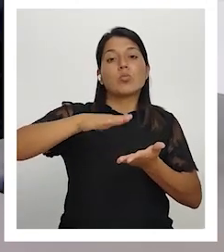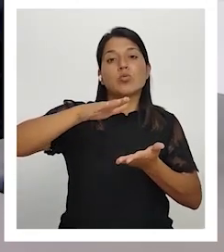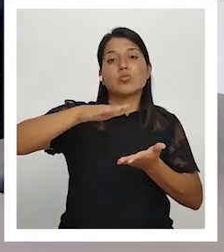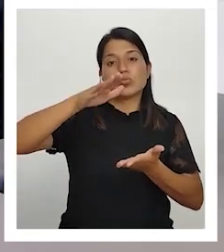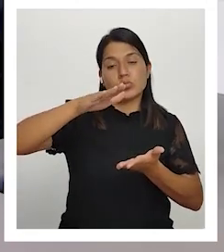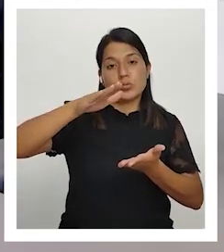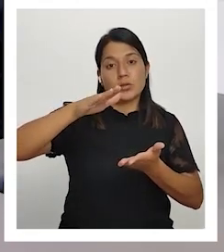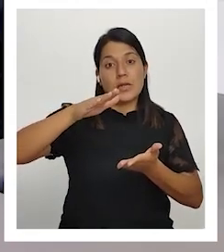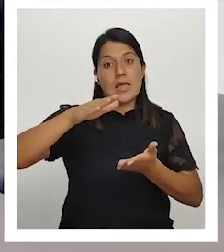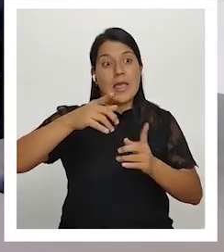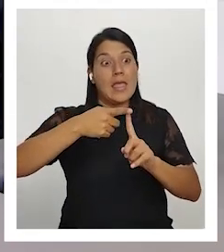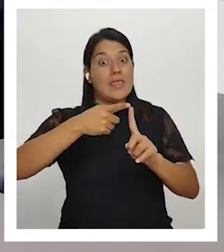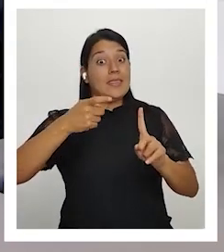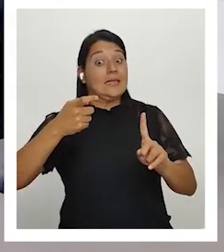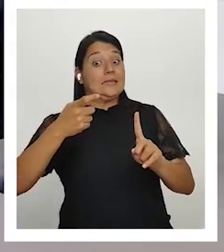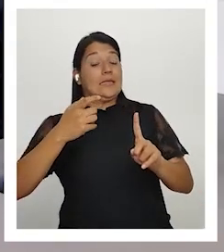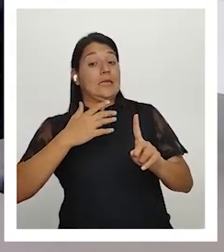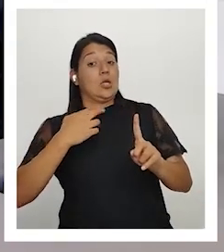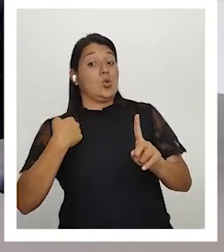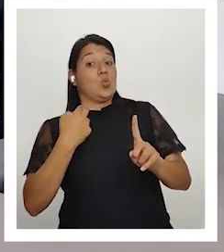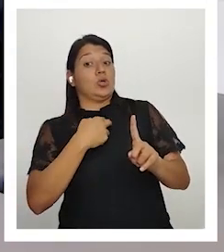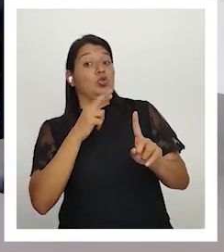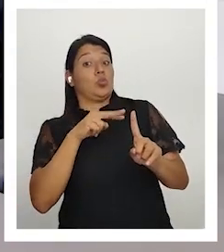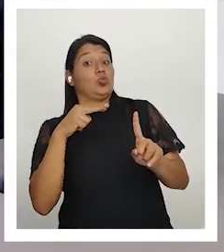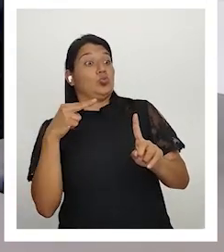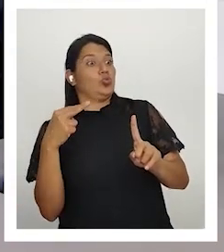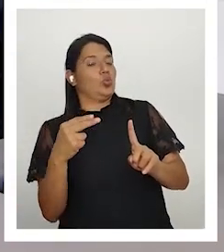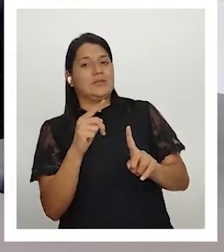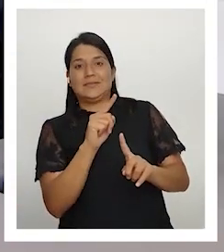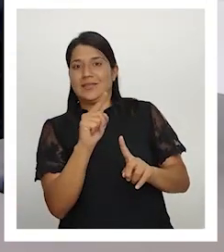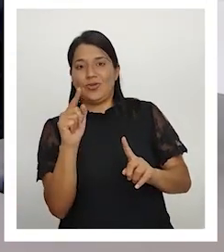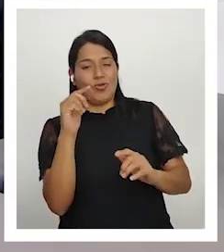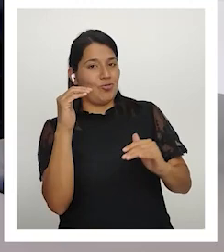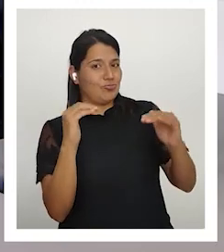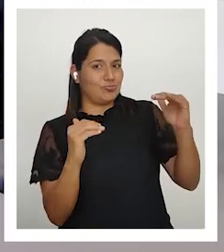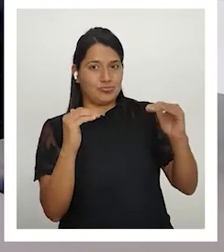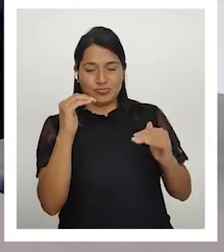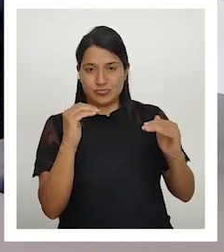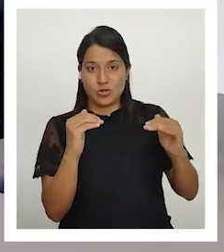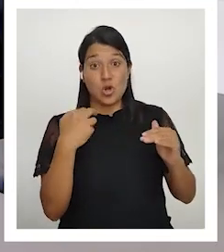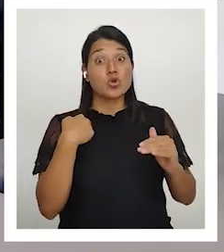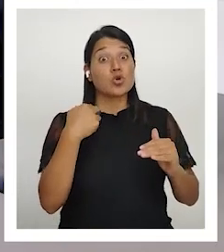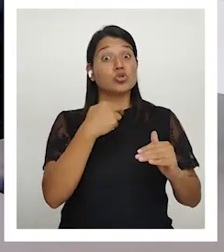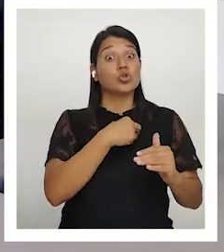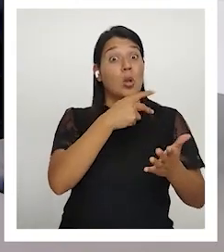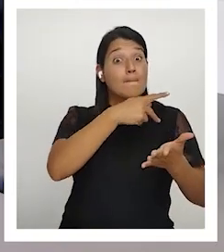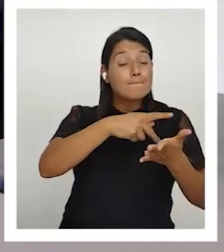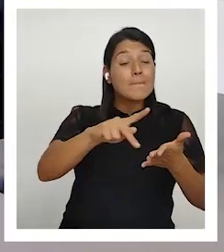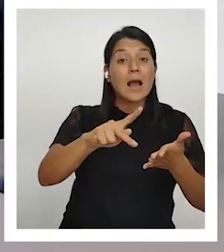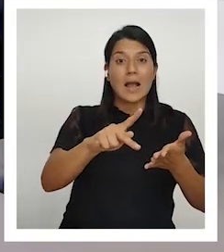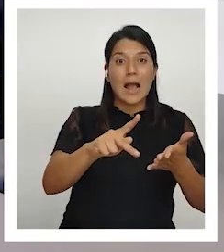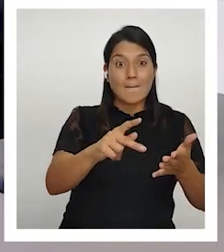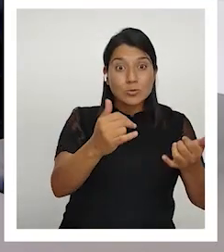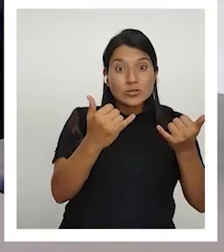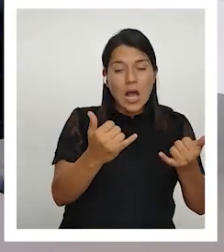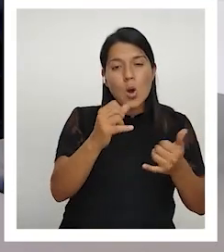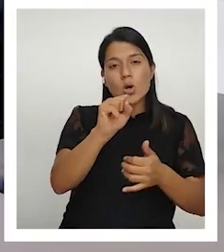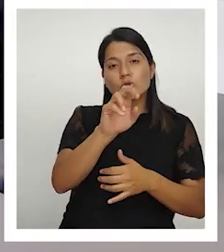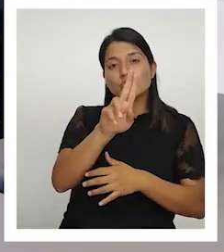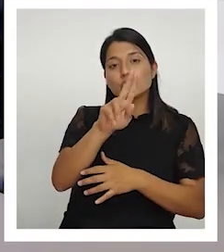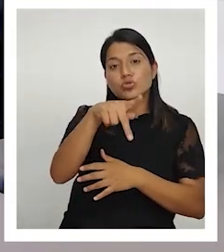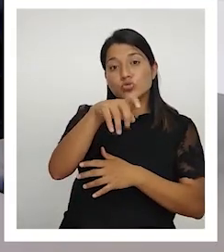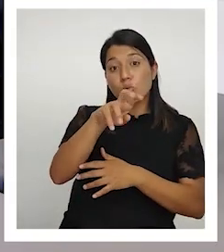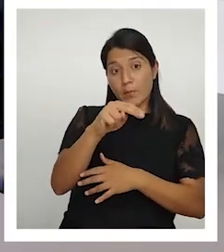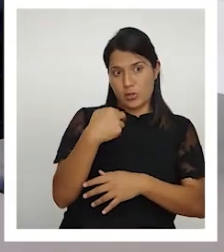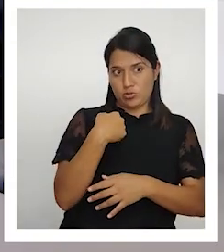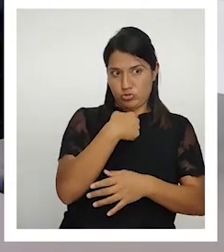totalmente desproporcionales. Nosotros estamos pasando, como usted bien lo apunta, de pagarle a la SUPEN, o sea, nosotros le estamos pagando a la SUPEN, que